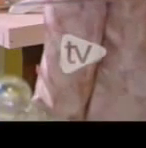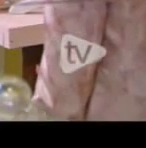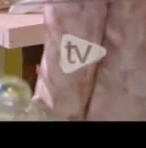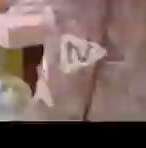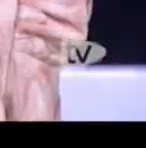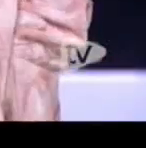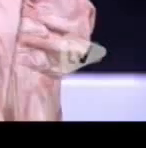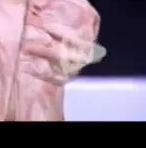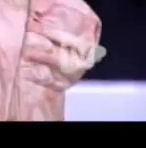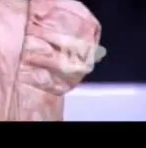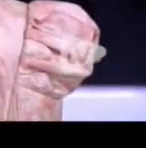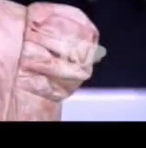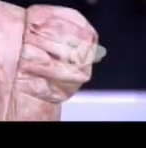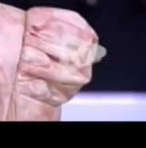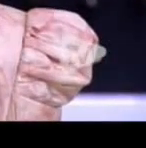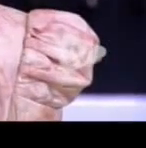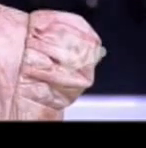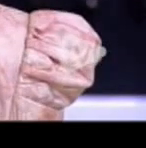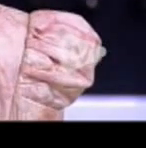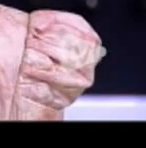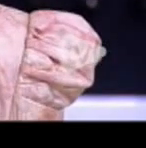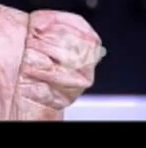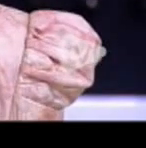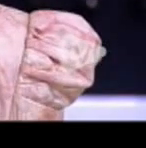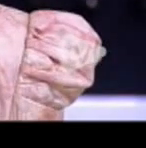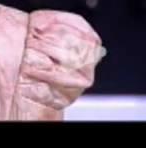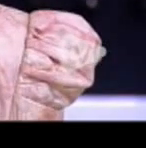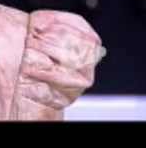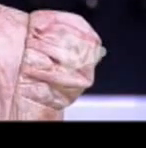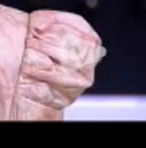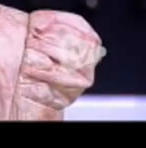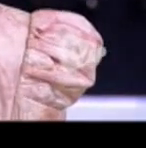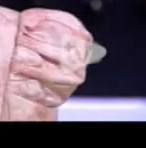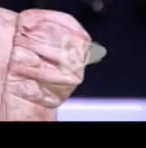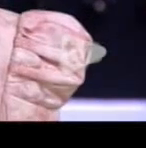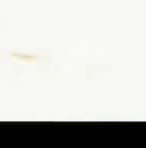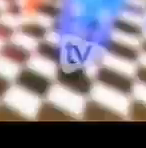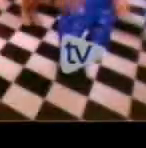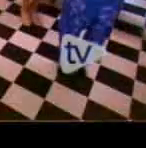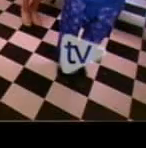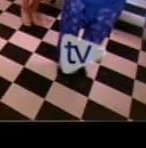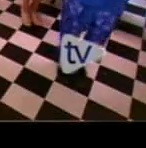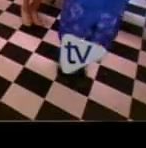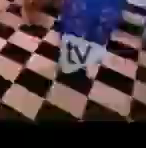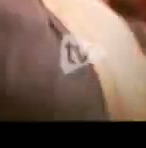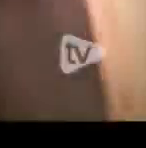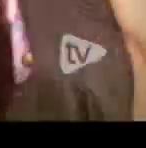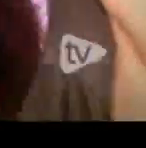de ciudad. Con el cabello largo o corto, siempre voy a ser una chica